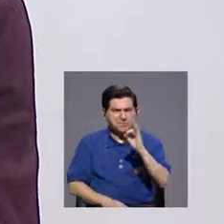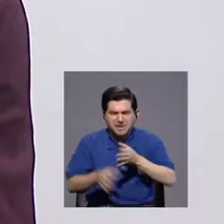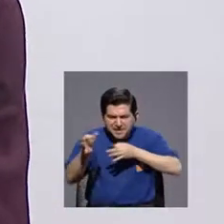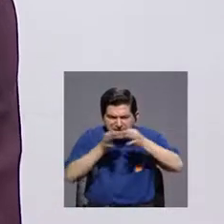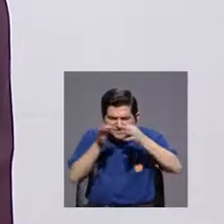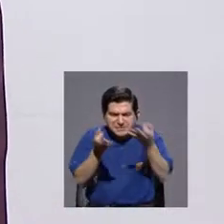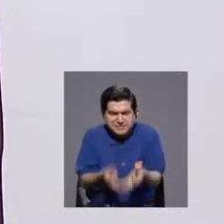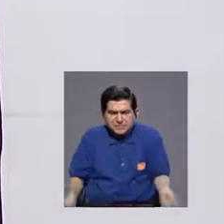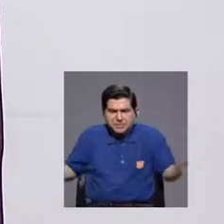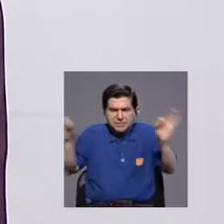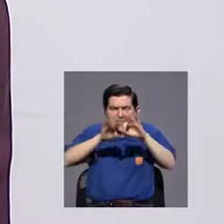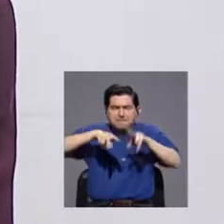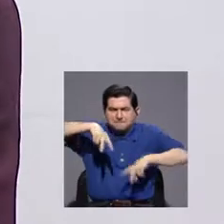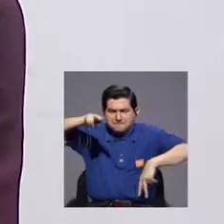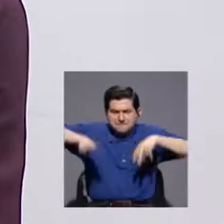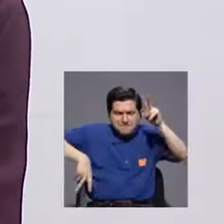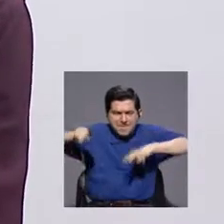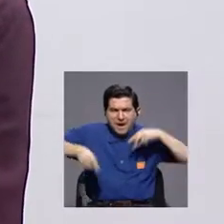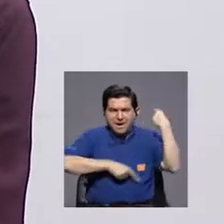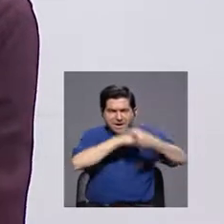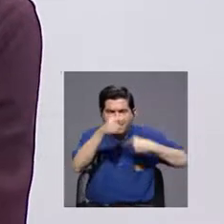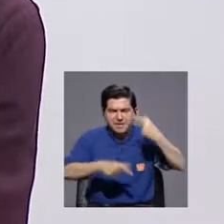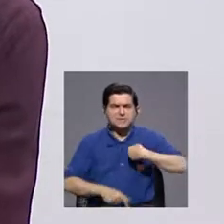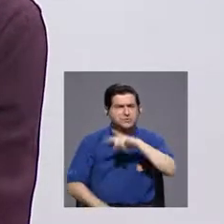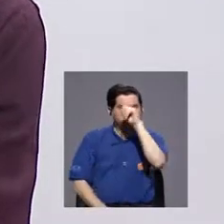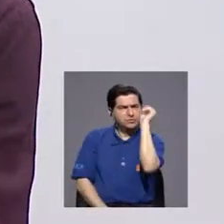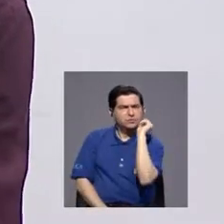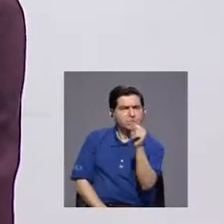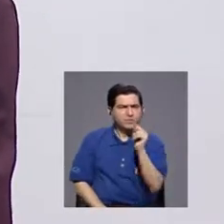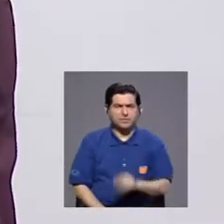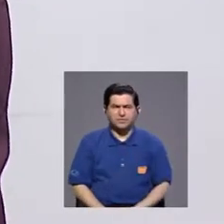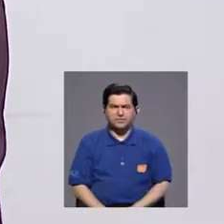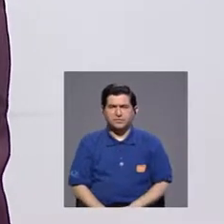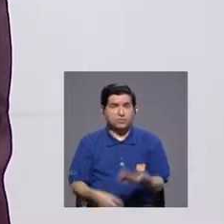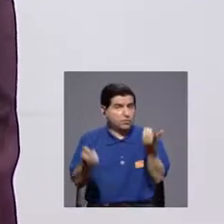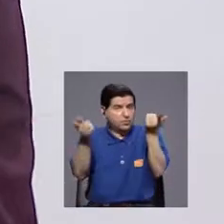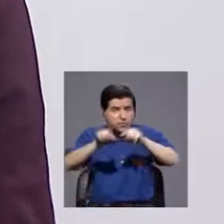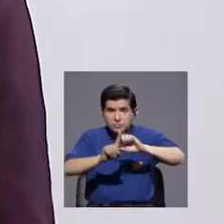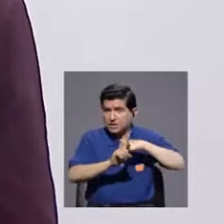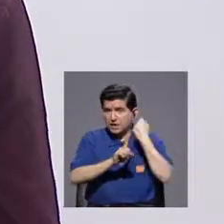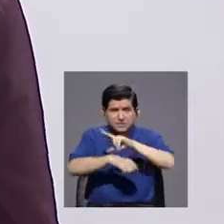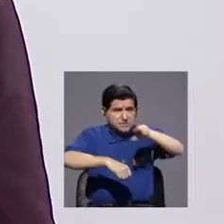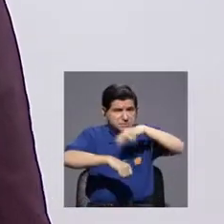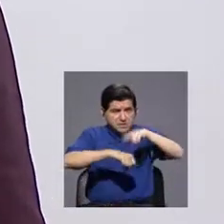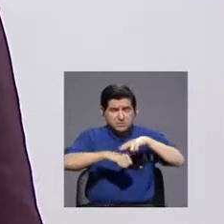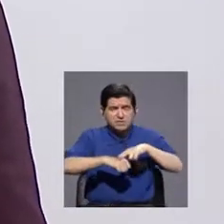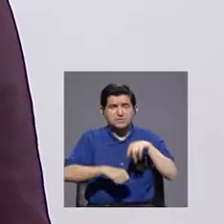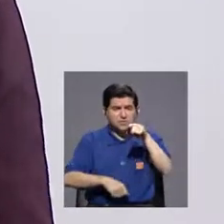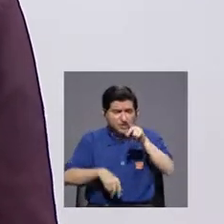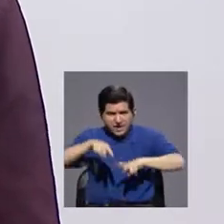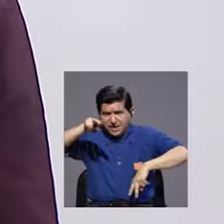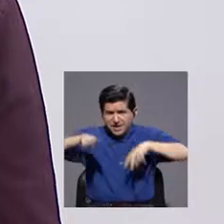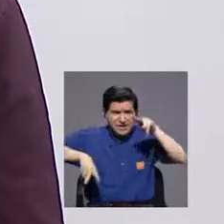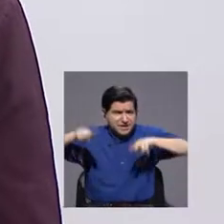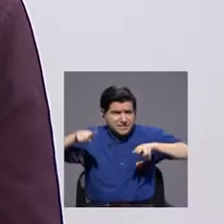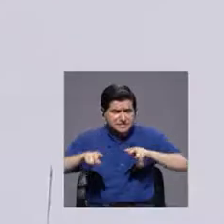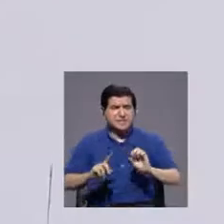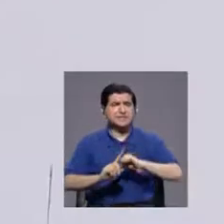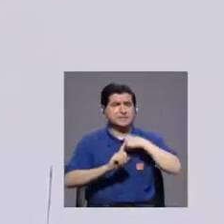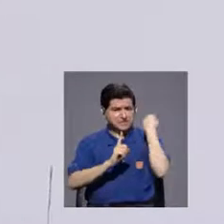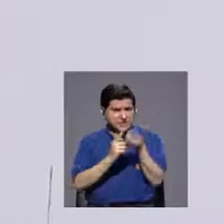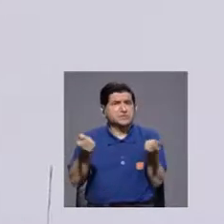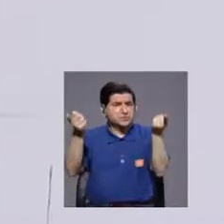explicación de la importancia y la variación genética yo le quiero preguntar rafael no ocurren condiciones naturales esa variación no se da en condiciones naturales